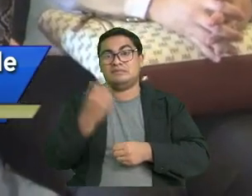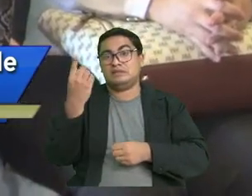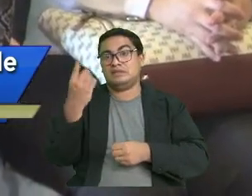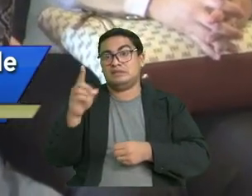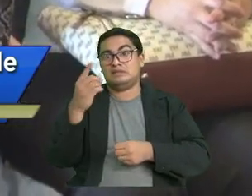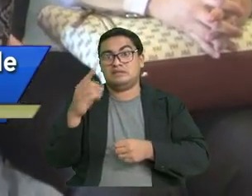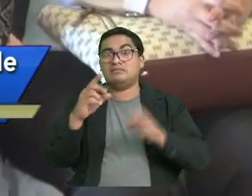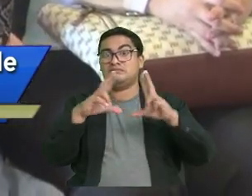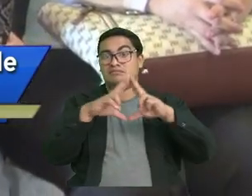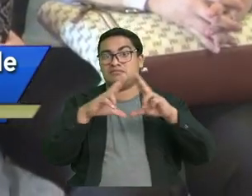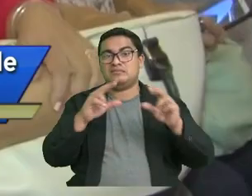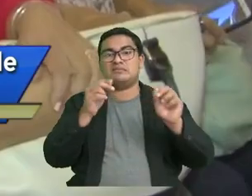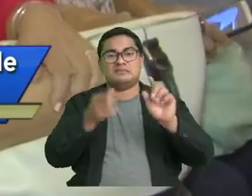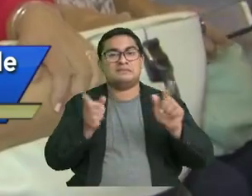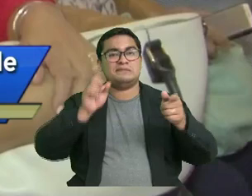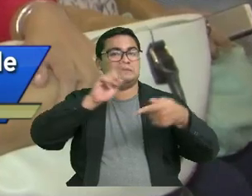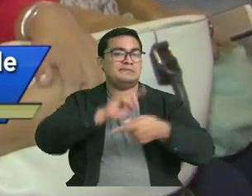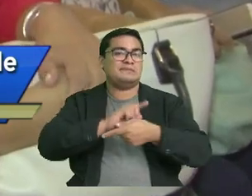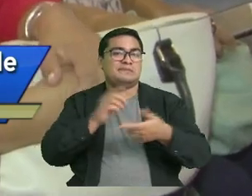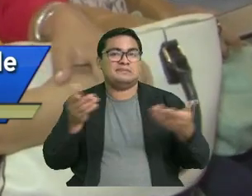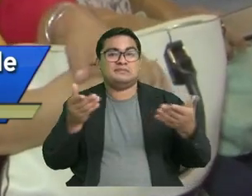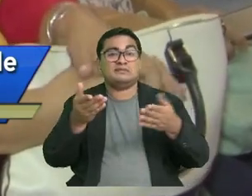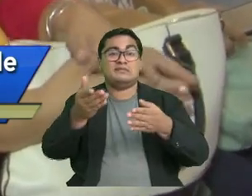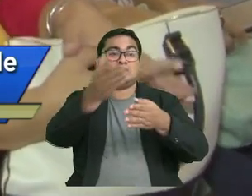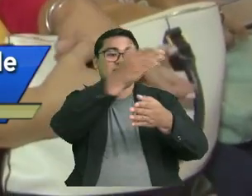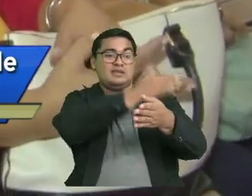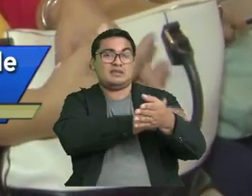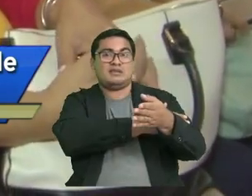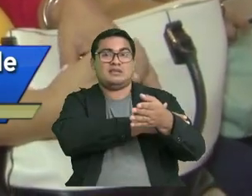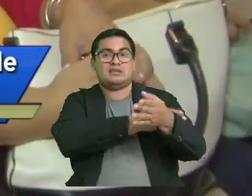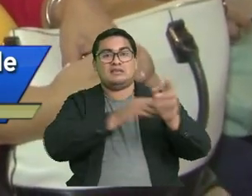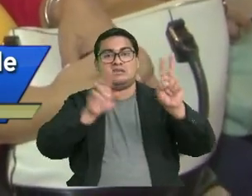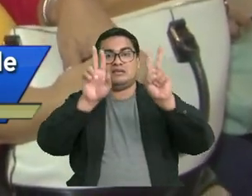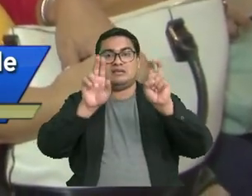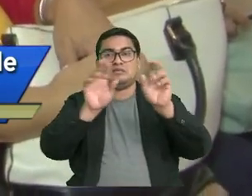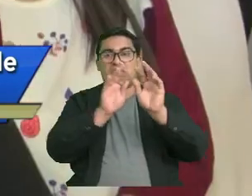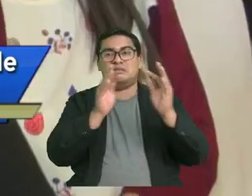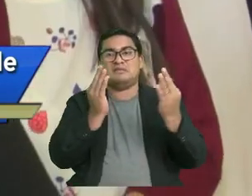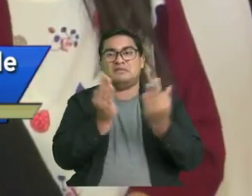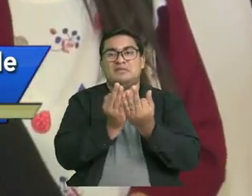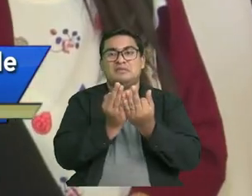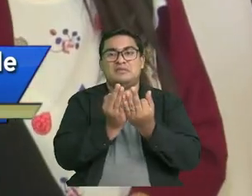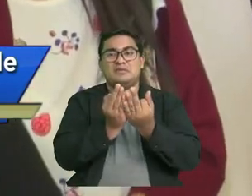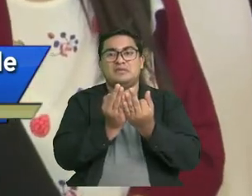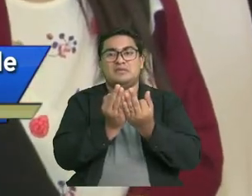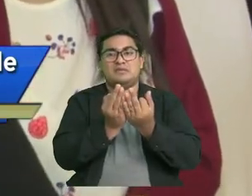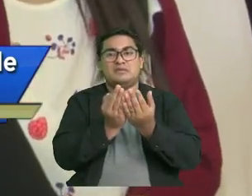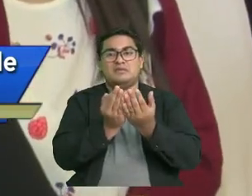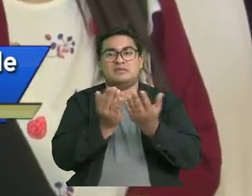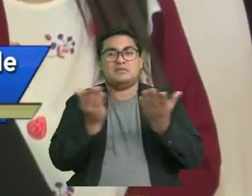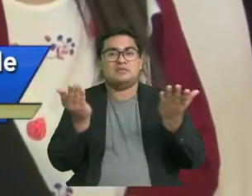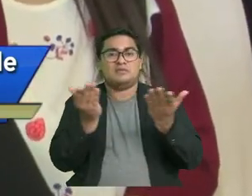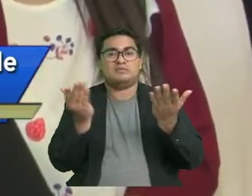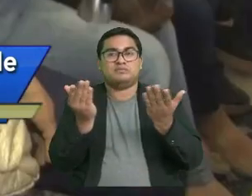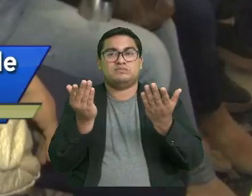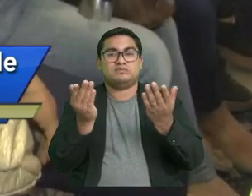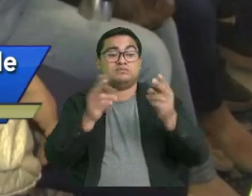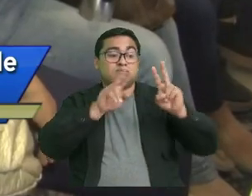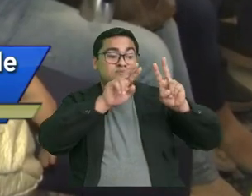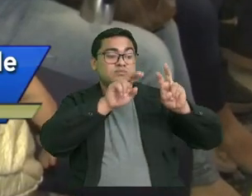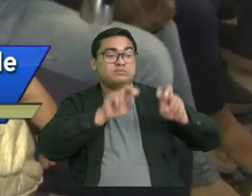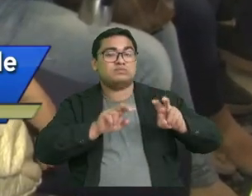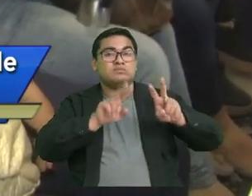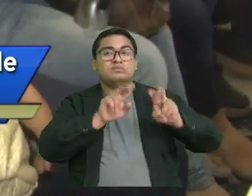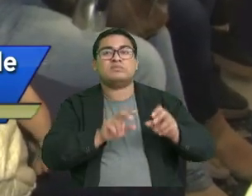derecho, nos encontramos que antes, sí, sí, los temas de familia eran examinados desde el punto